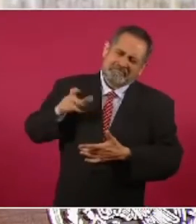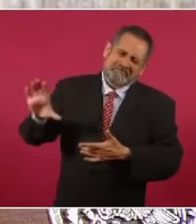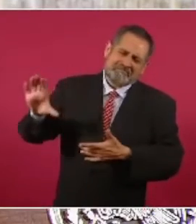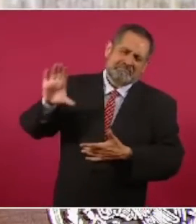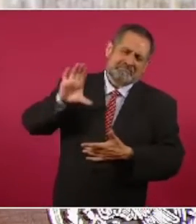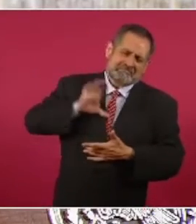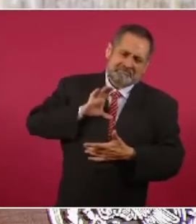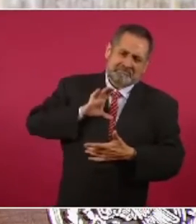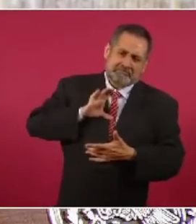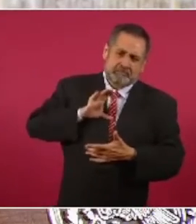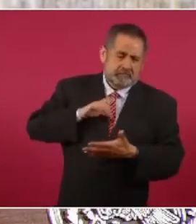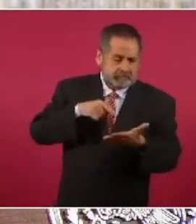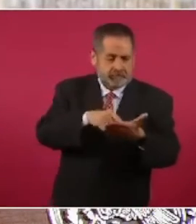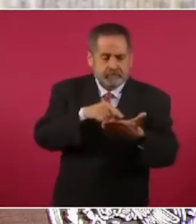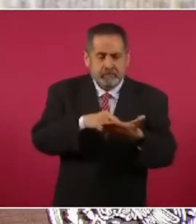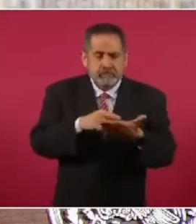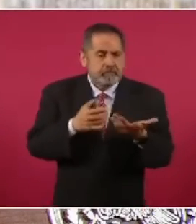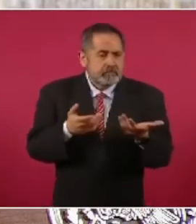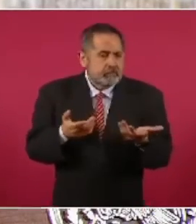sin ser